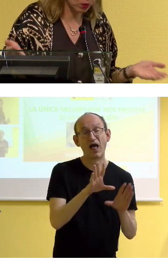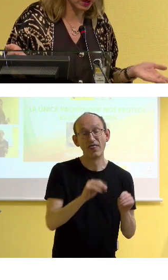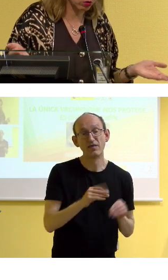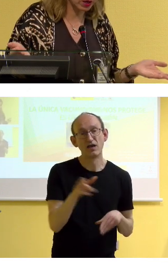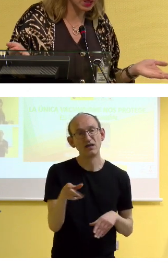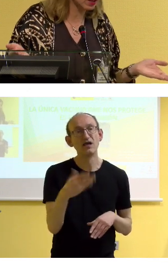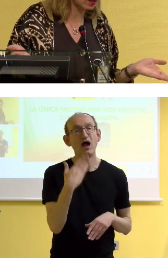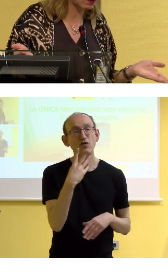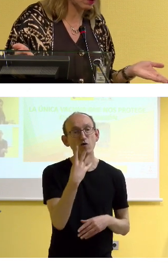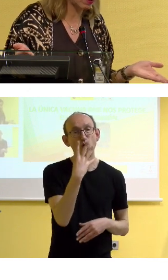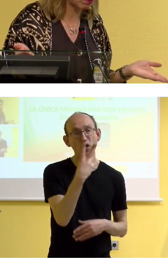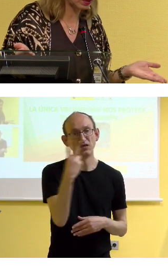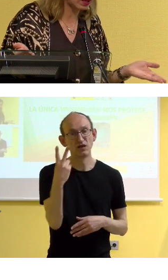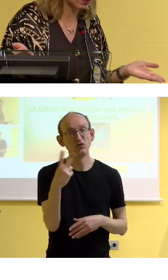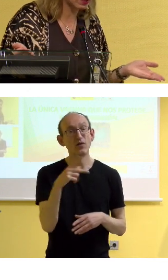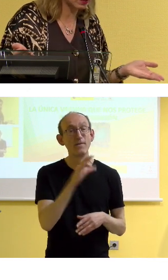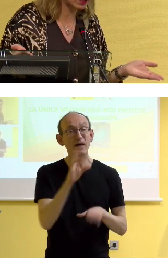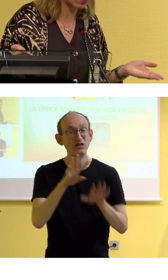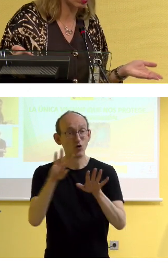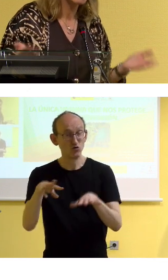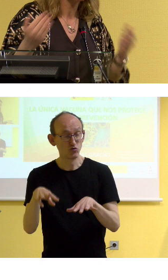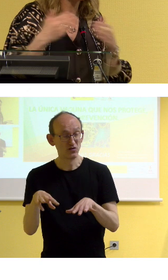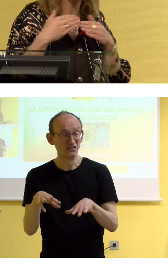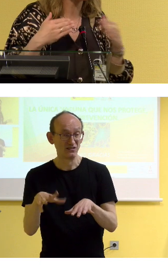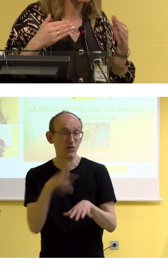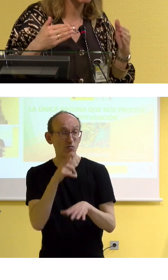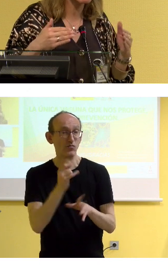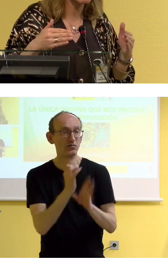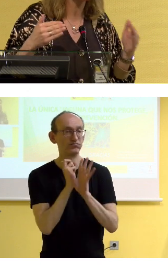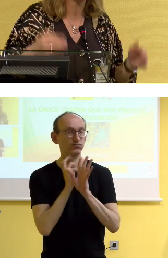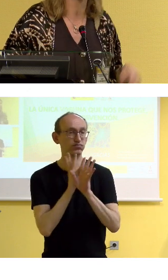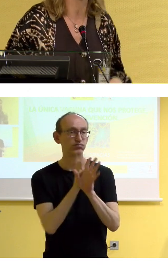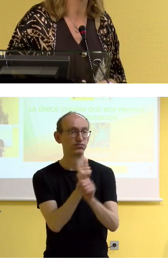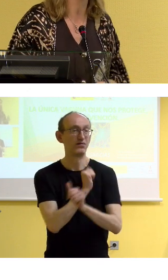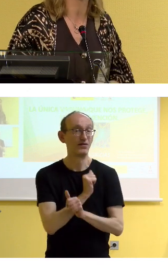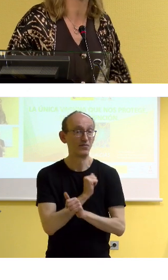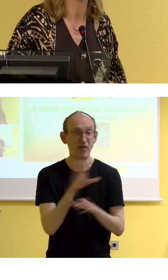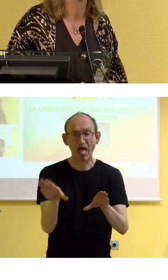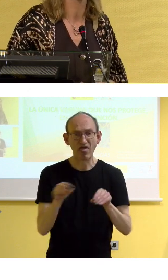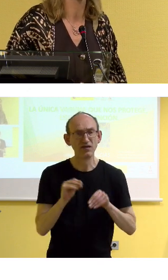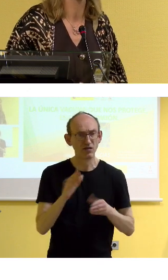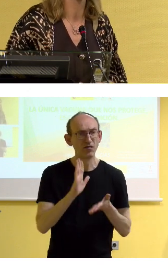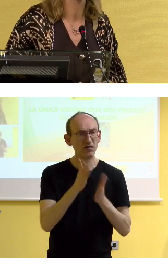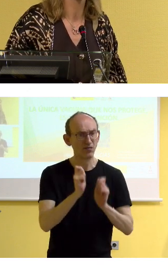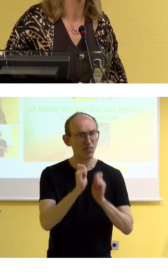meses, porque hay una lista de espera para empezar el tratamiento, pero estaría aceptada y el tratamiento se hace.